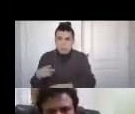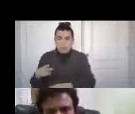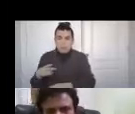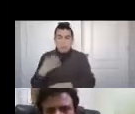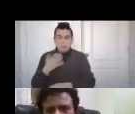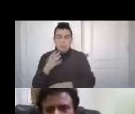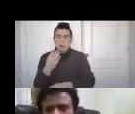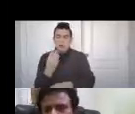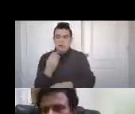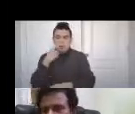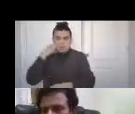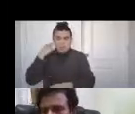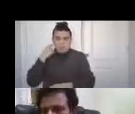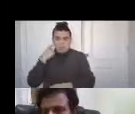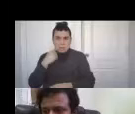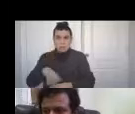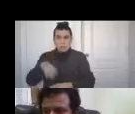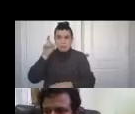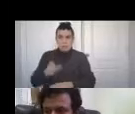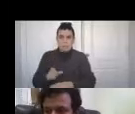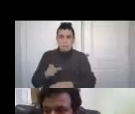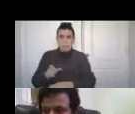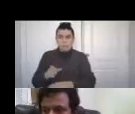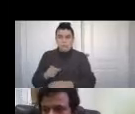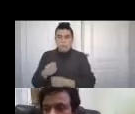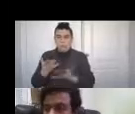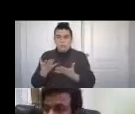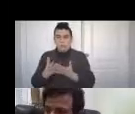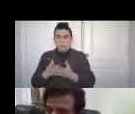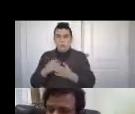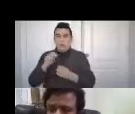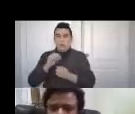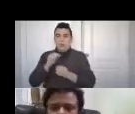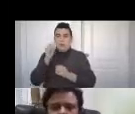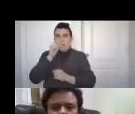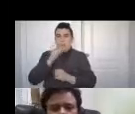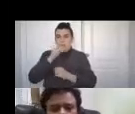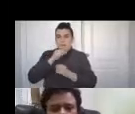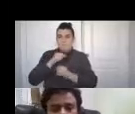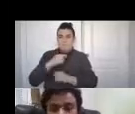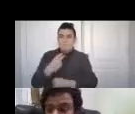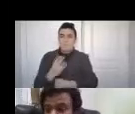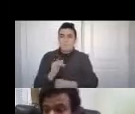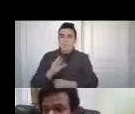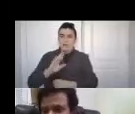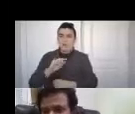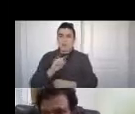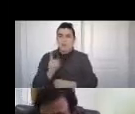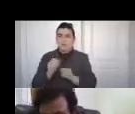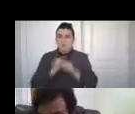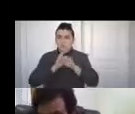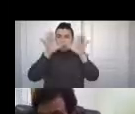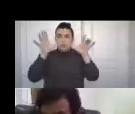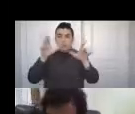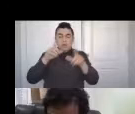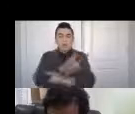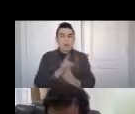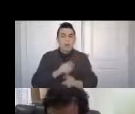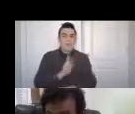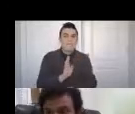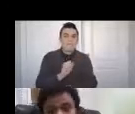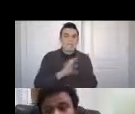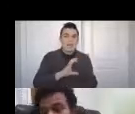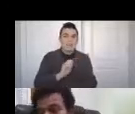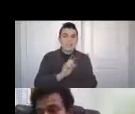días, ¿cierto? Se aisló este patógeno. Este patógeno era un patógeno viral, no era bacteriano. Lo cual es súper importante, porque si era un patógeno